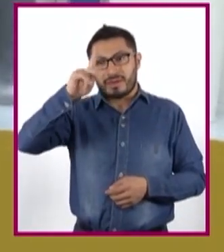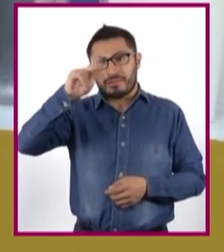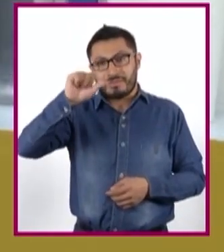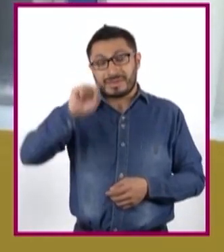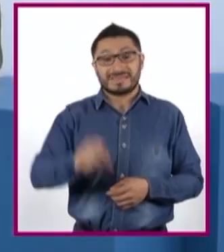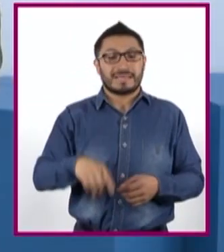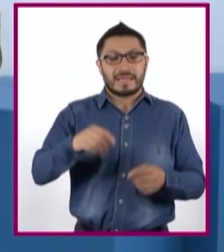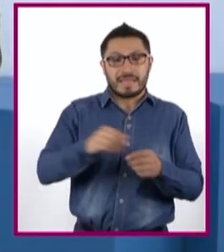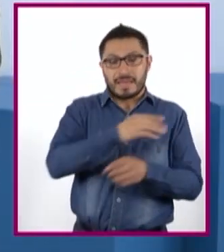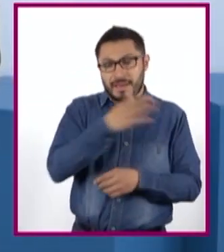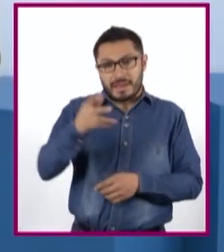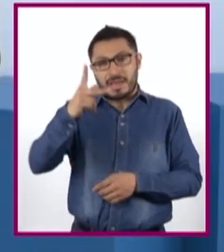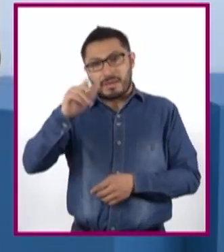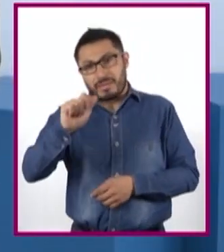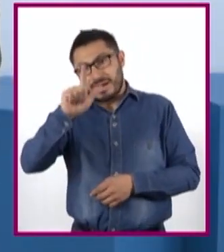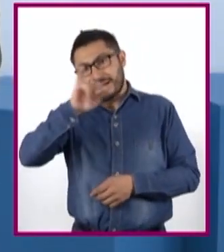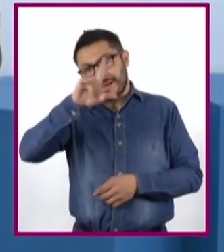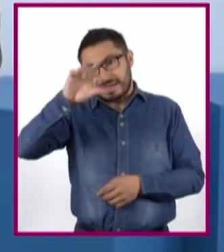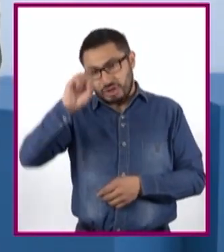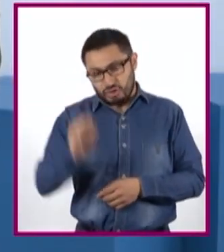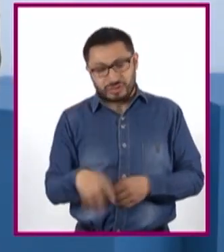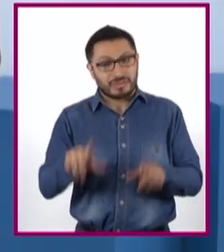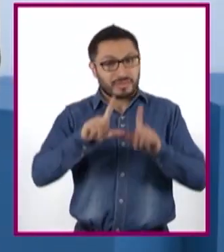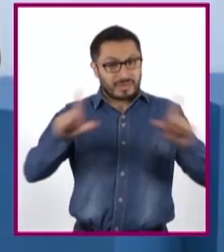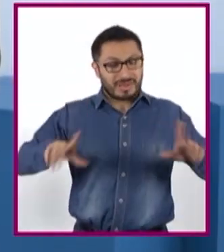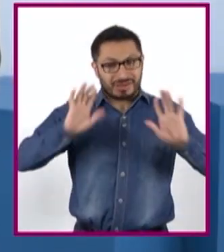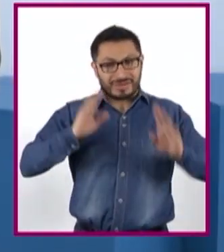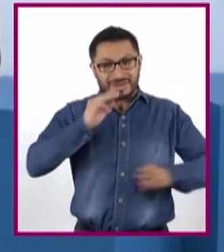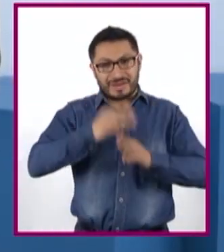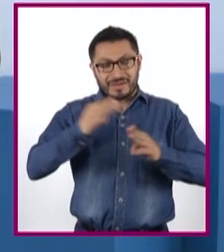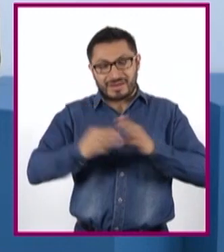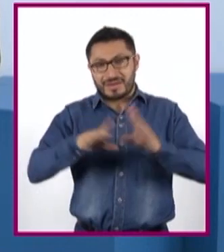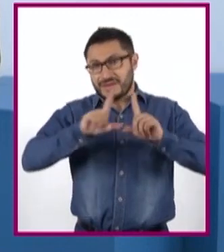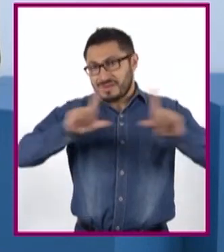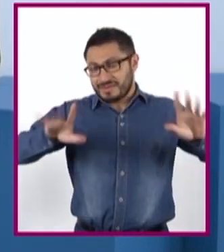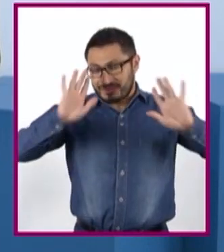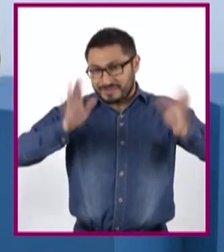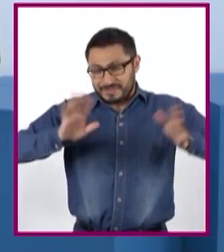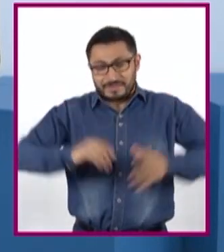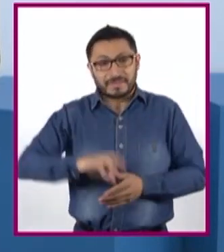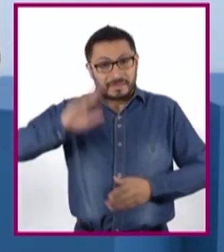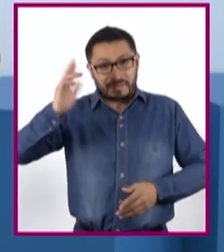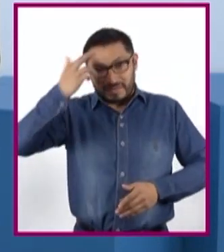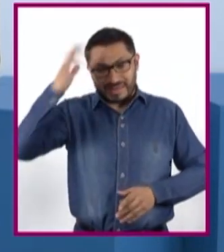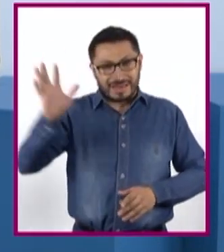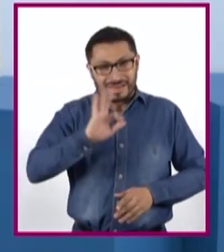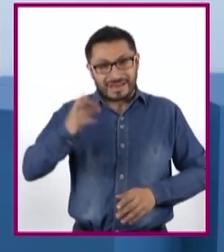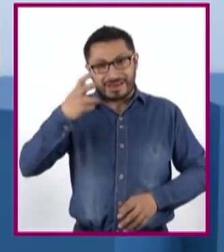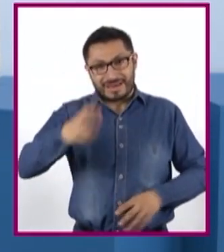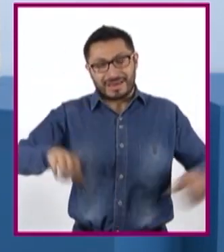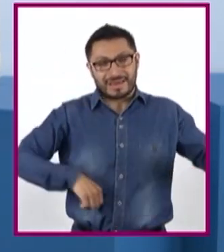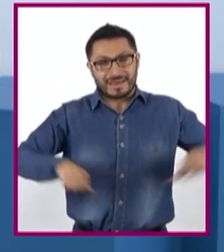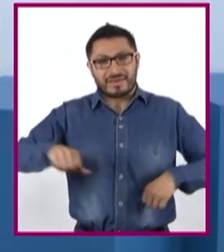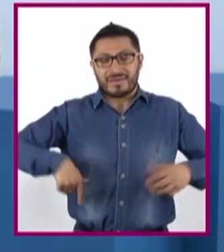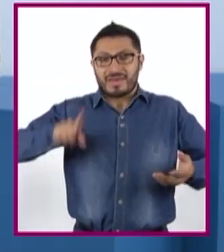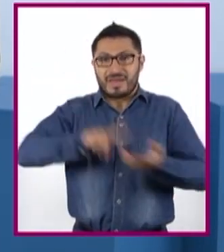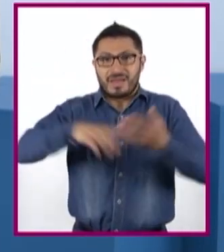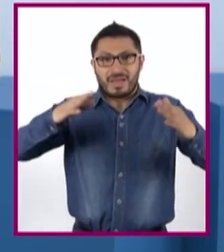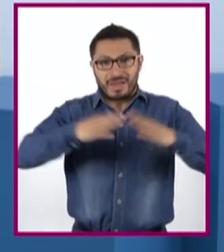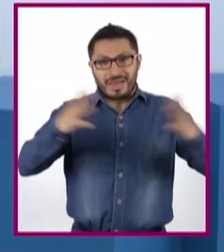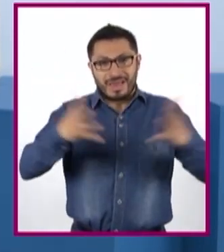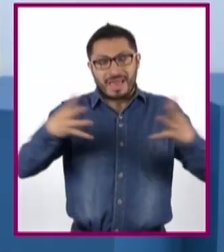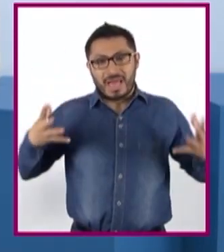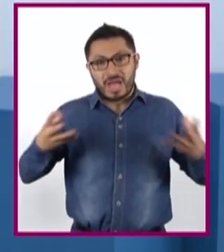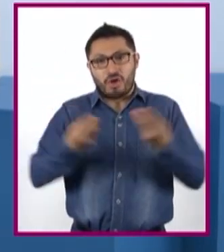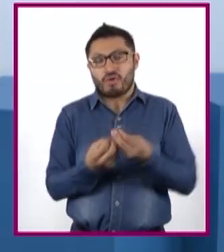Y palillos. ¡Listo! Entonces ya tenemos todos nuestros materiales. Recuerden que si realizan esta actividad, háganlo en